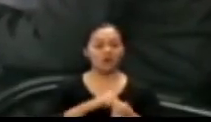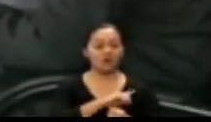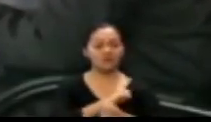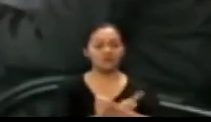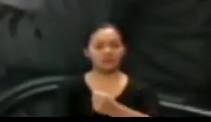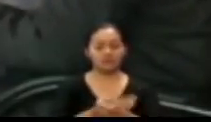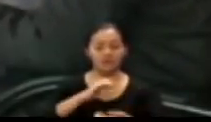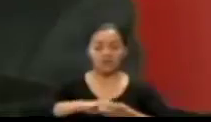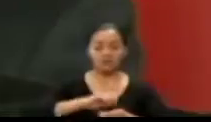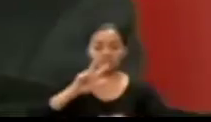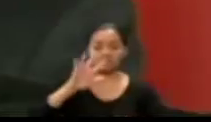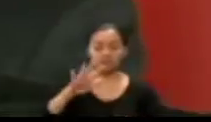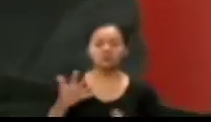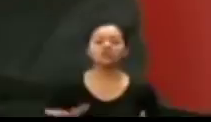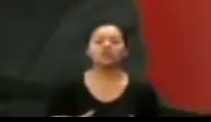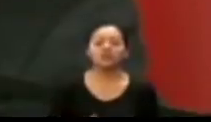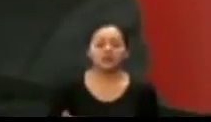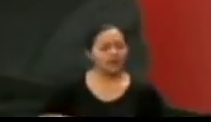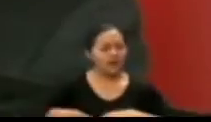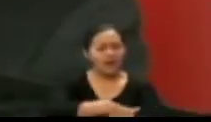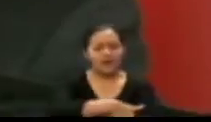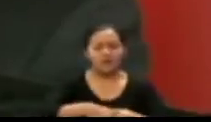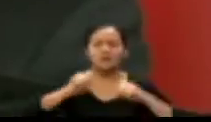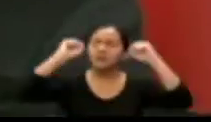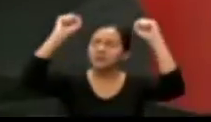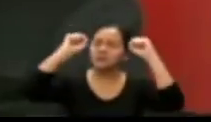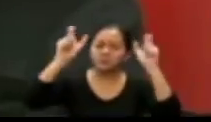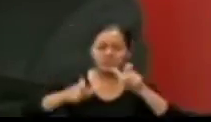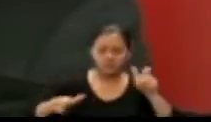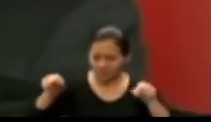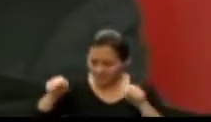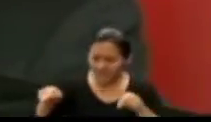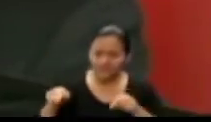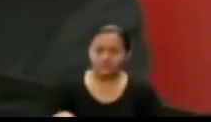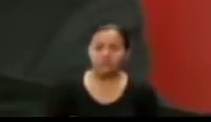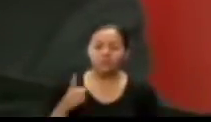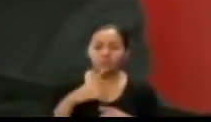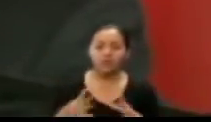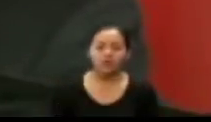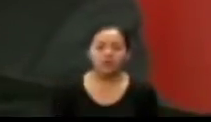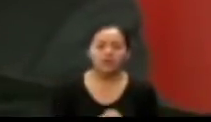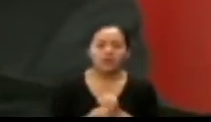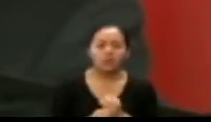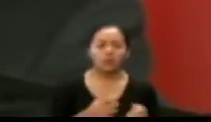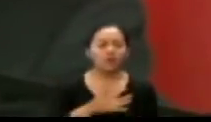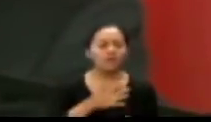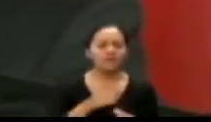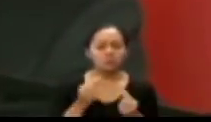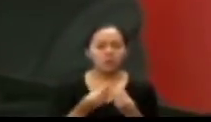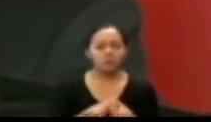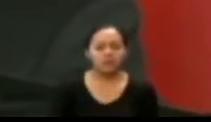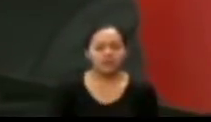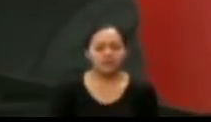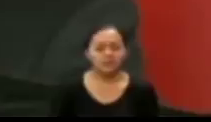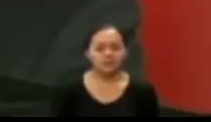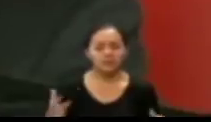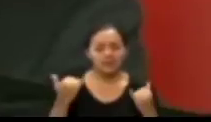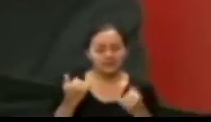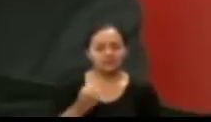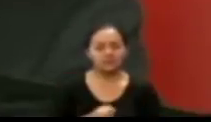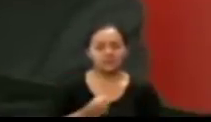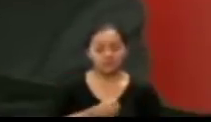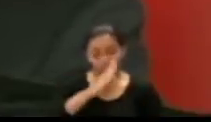de la Revolución Ciudadana, está en la calle, que está todavía ahí, pero que hay que volverla a recuperar. Y esa es la tarea. Este es el objetivo